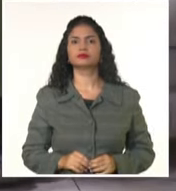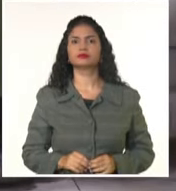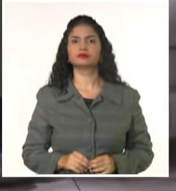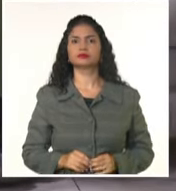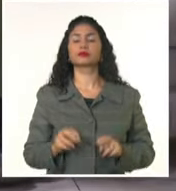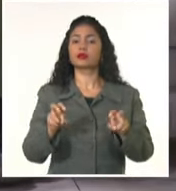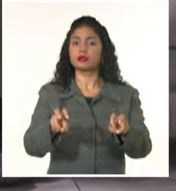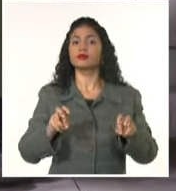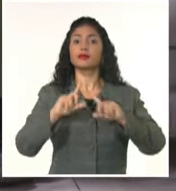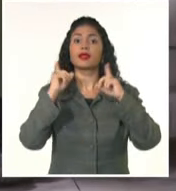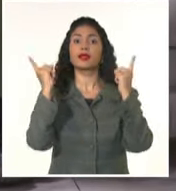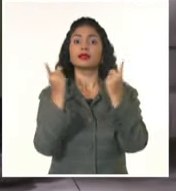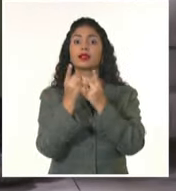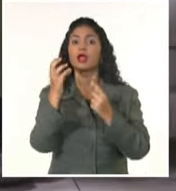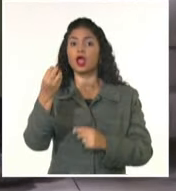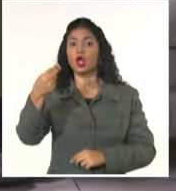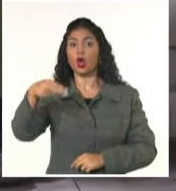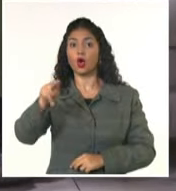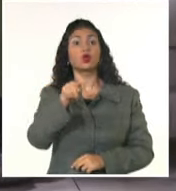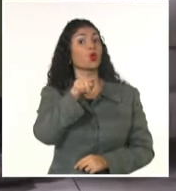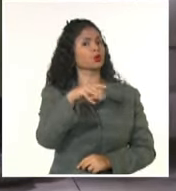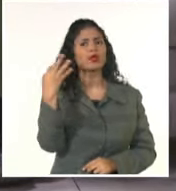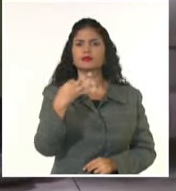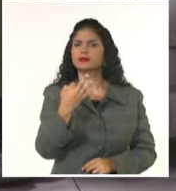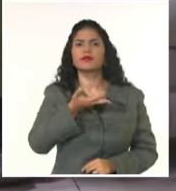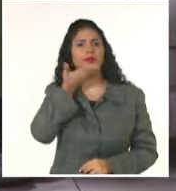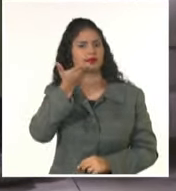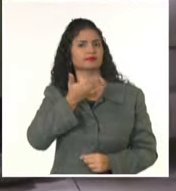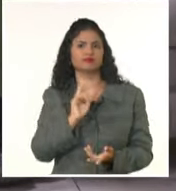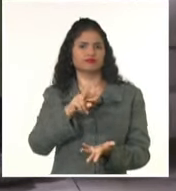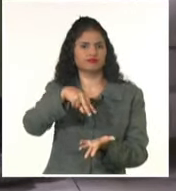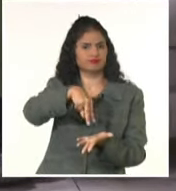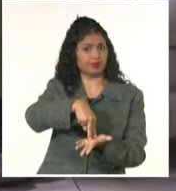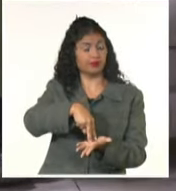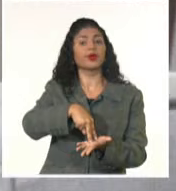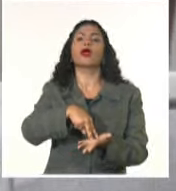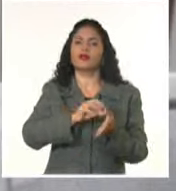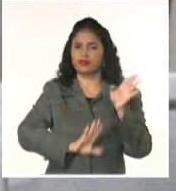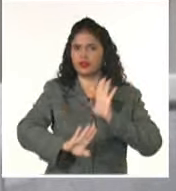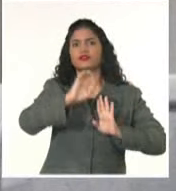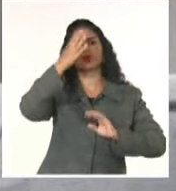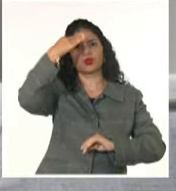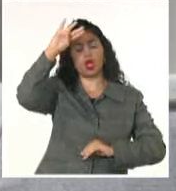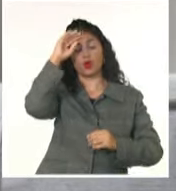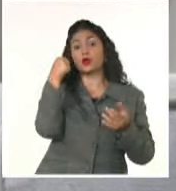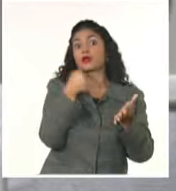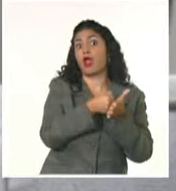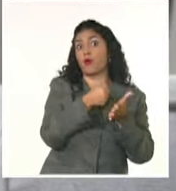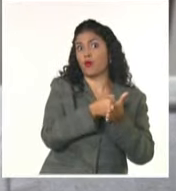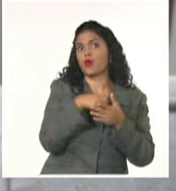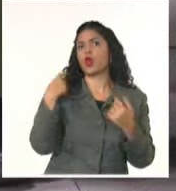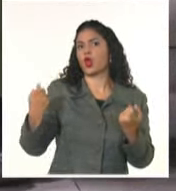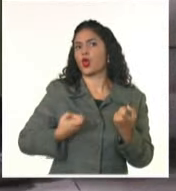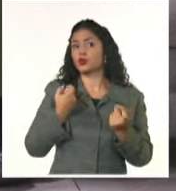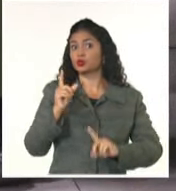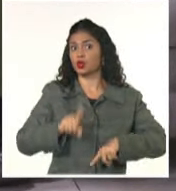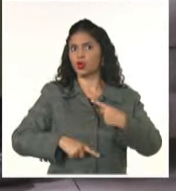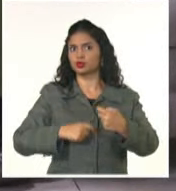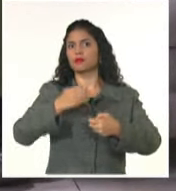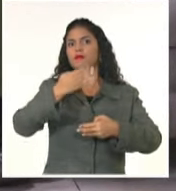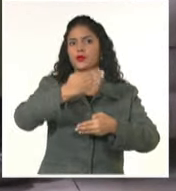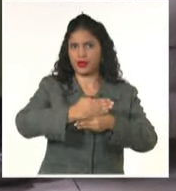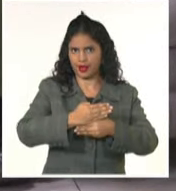General de Naciones Unidas está presente en su discurso planteamientos de apoyo a Cuba en la lucha contra el bloqueo. Y es Namibia un país que